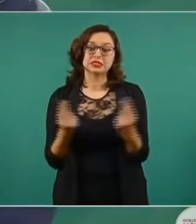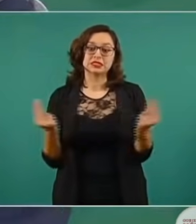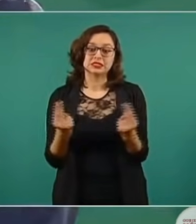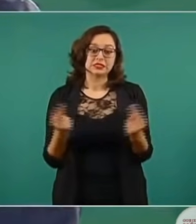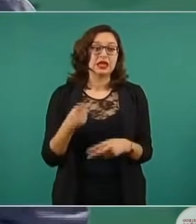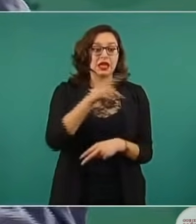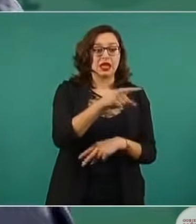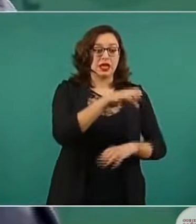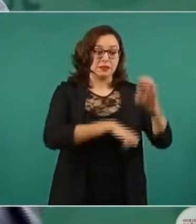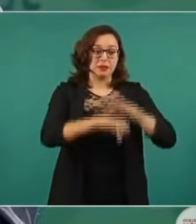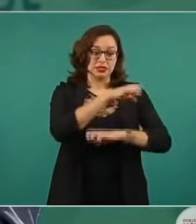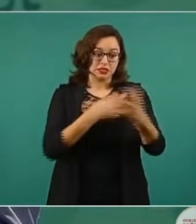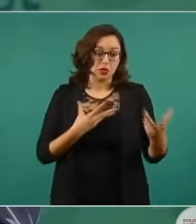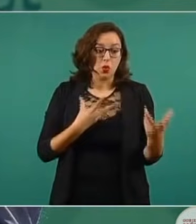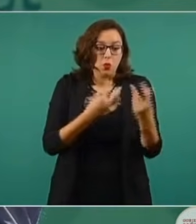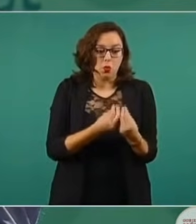la unidad